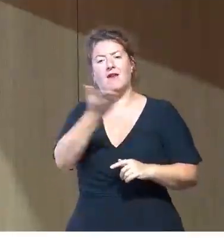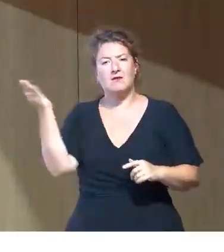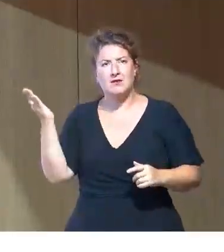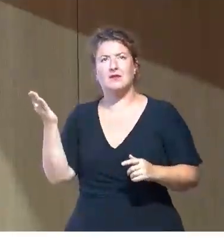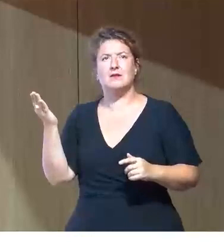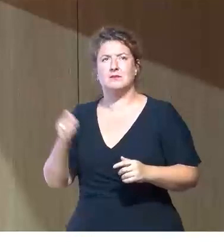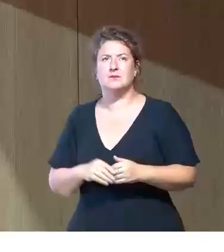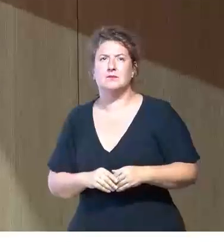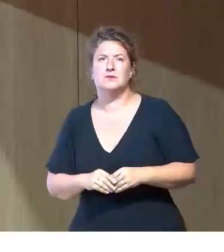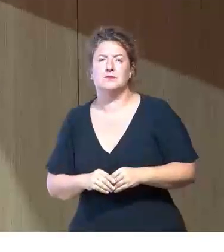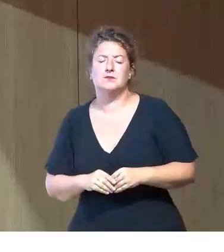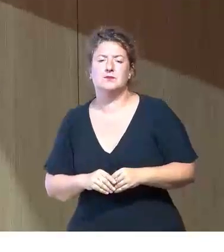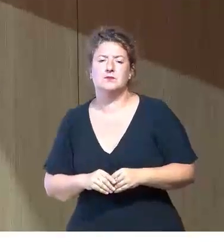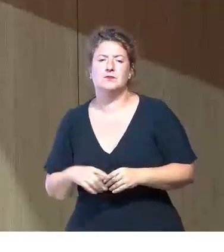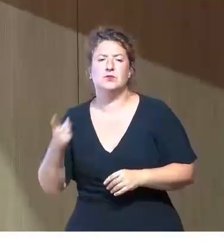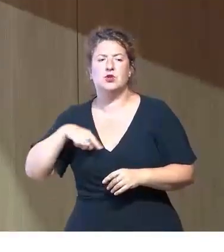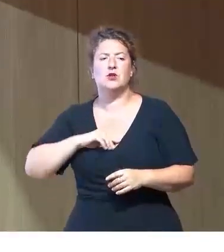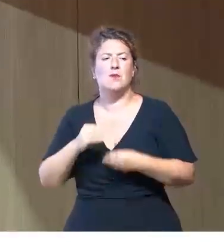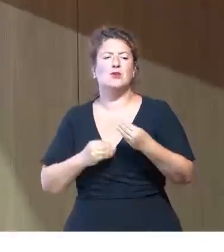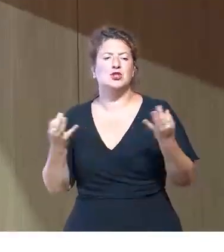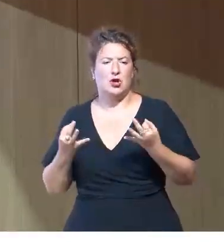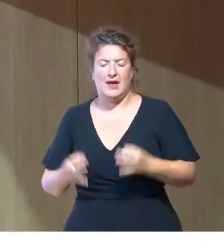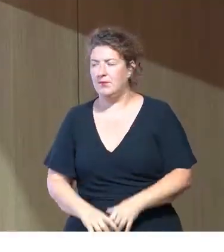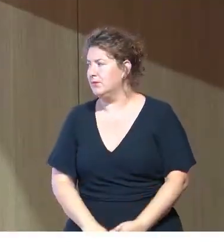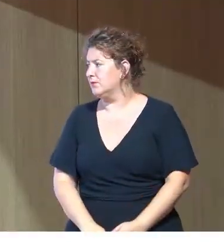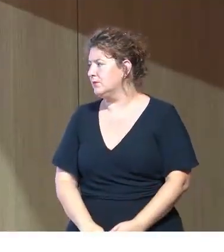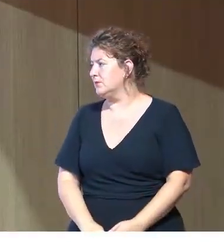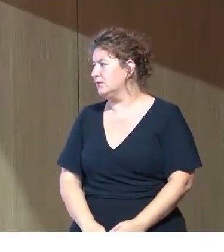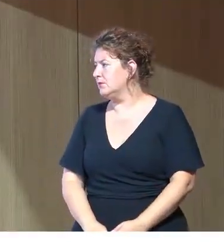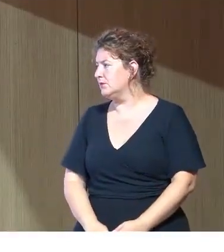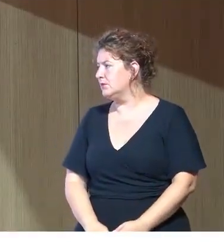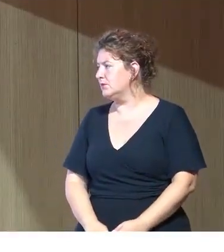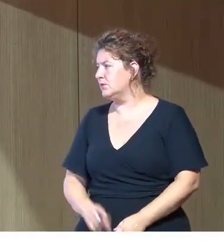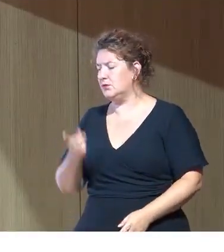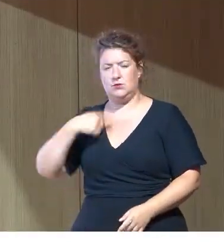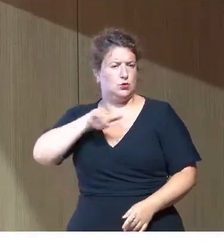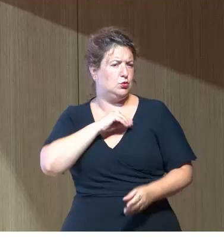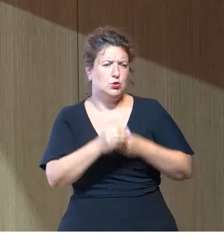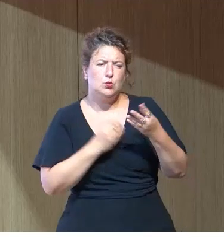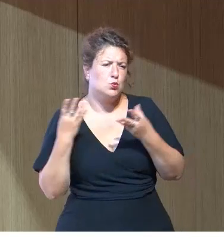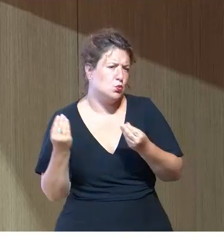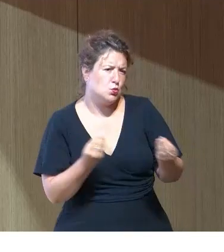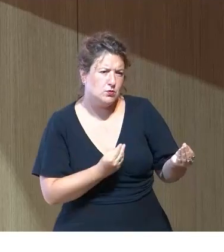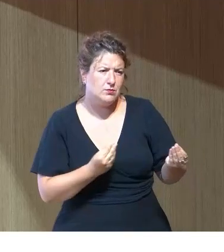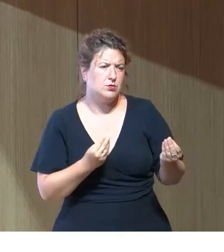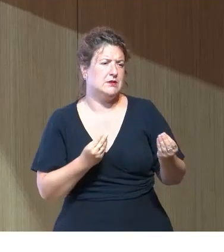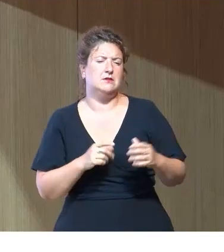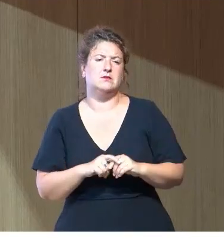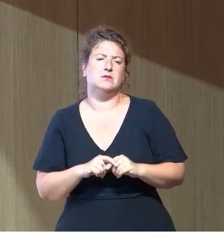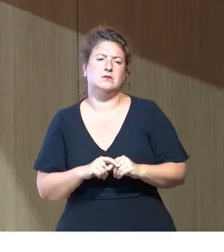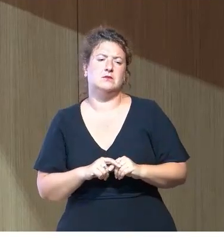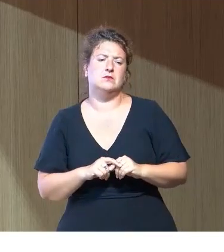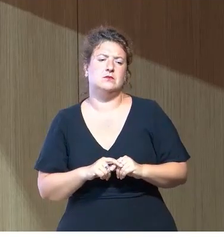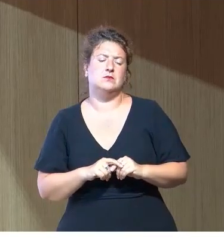ejemplificando que hemos hecho nuevo hemos hecho muchísimas cosas muchas en el terreno cerca